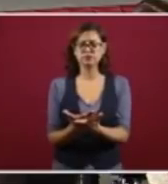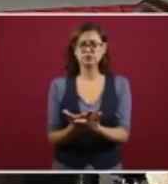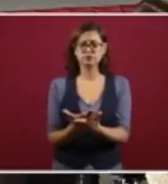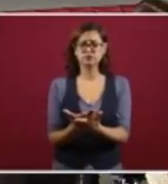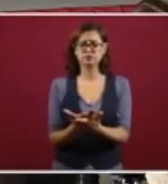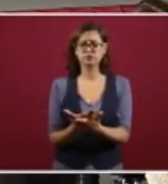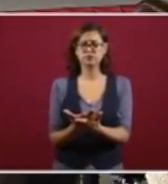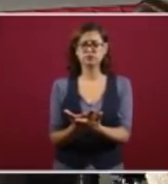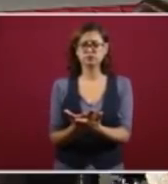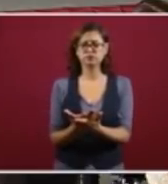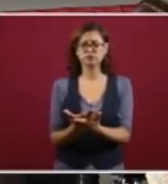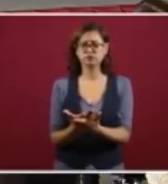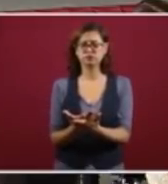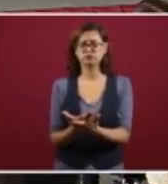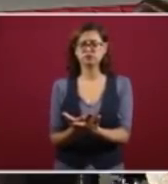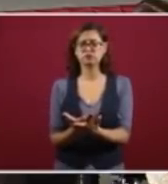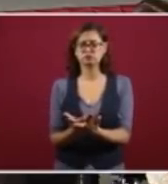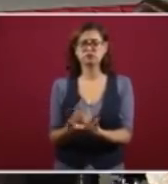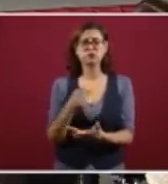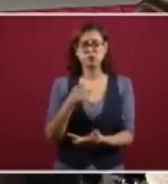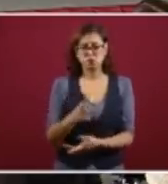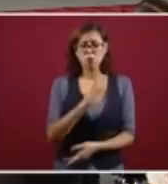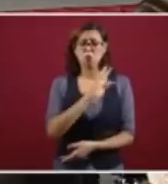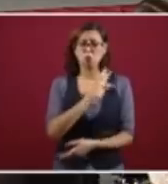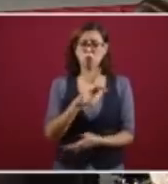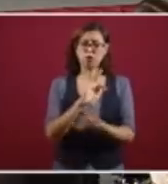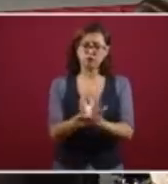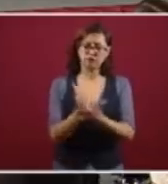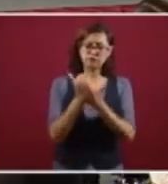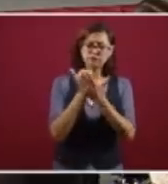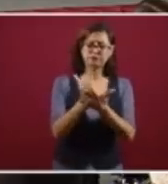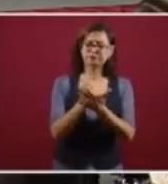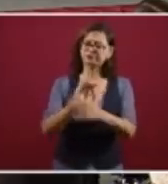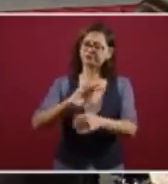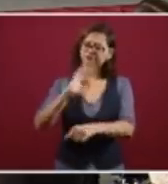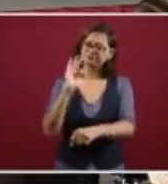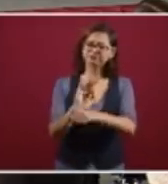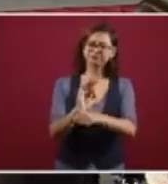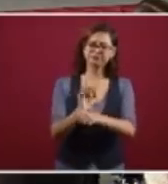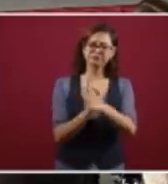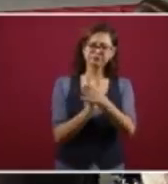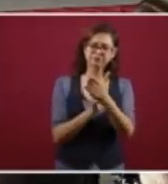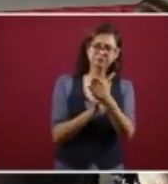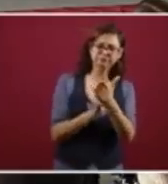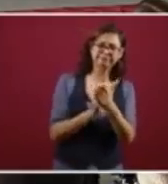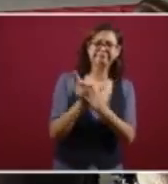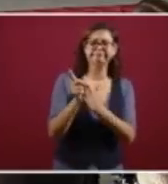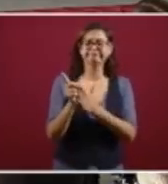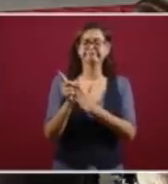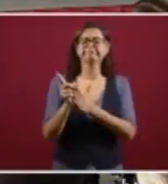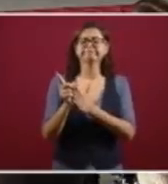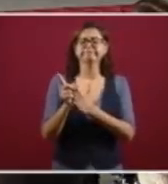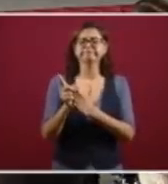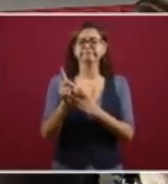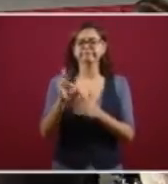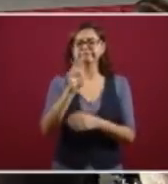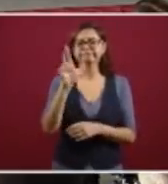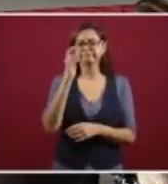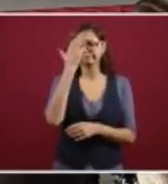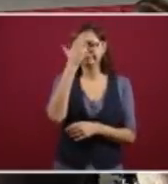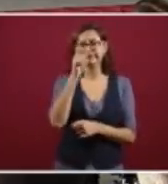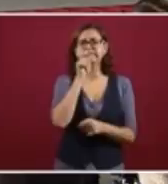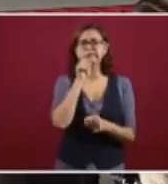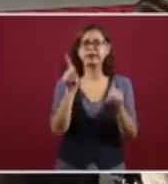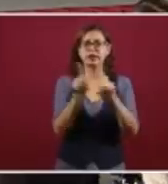supuesto, a restablecer derechos de la población que fueron vulnerados, también debía de